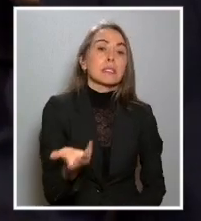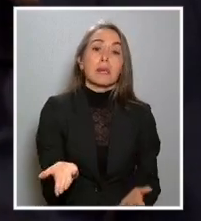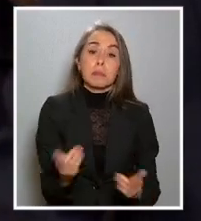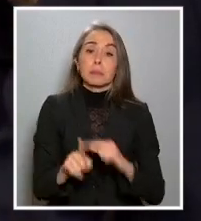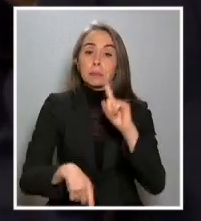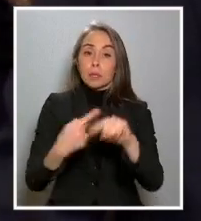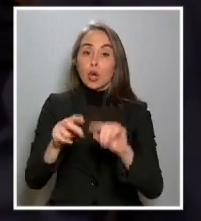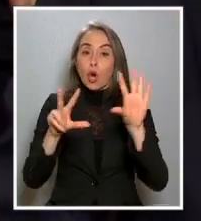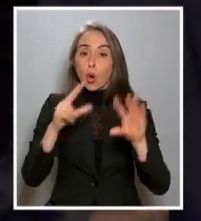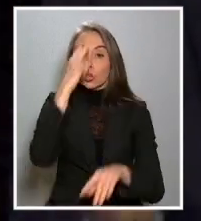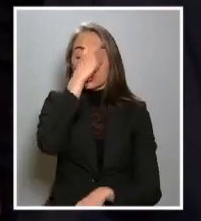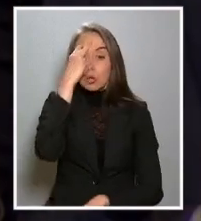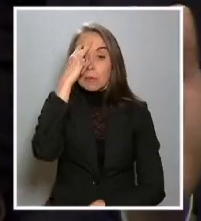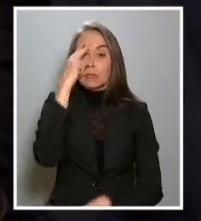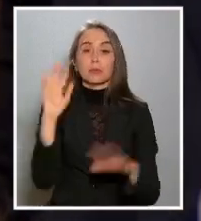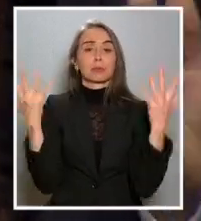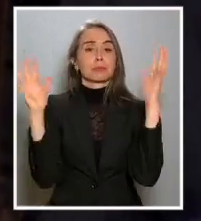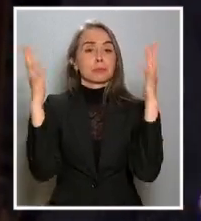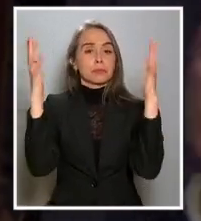del 8 de marzo...